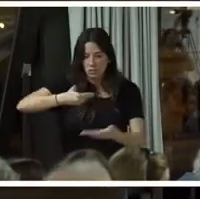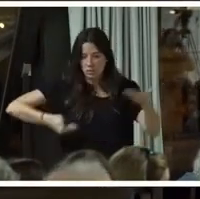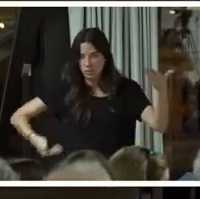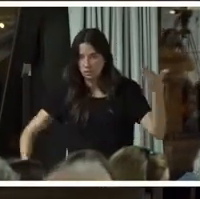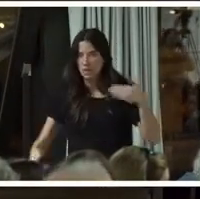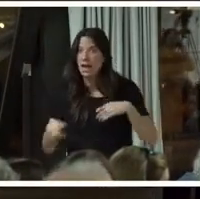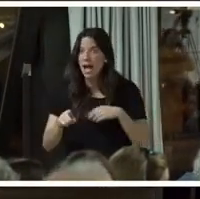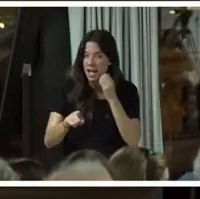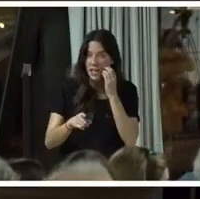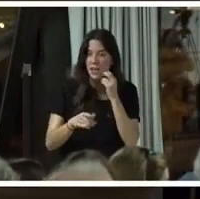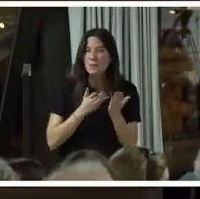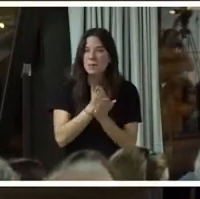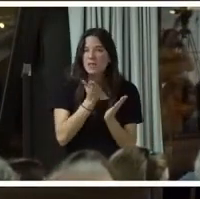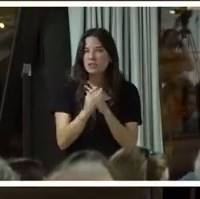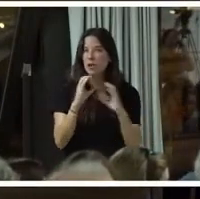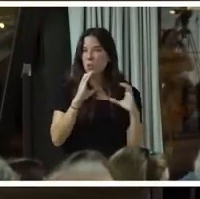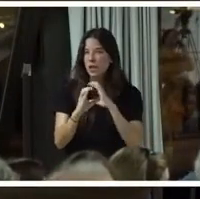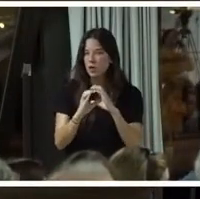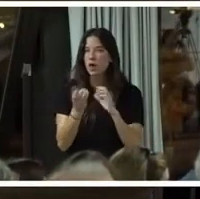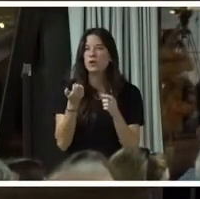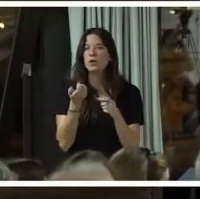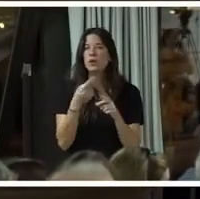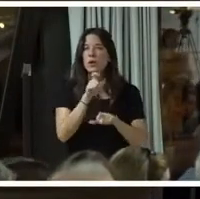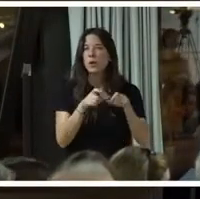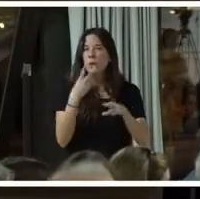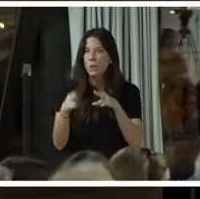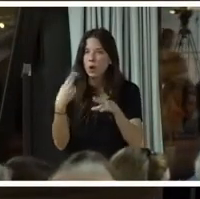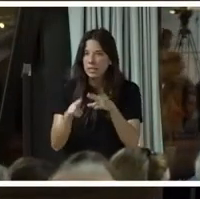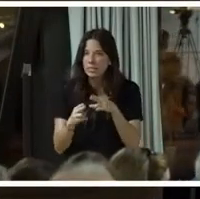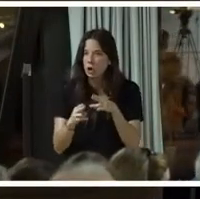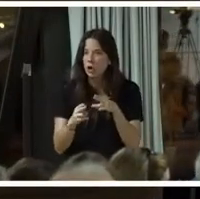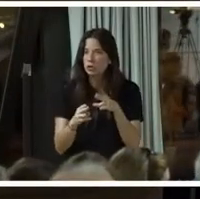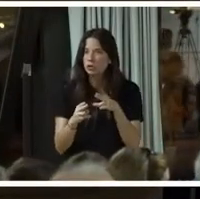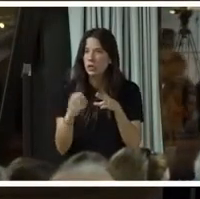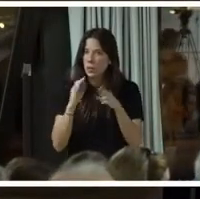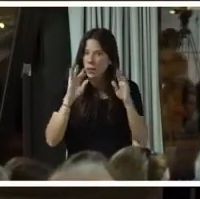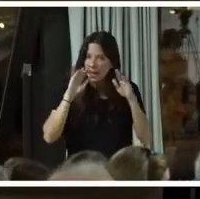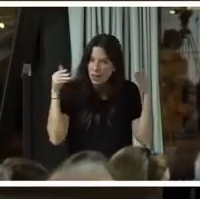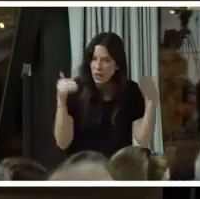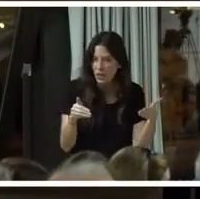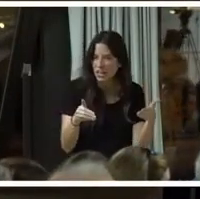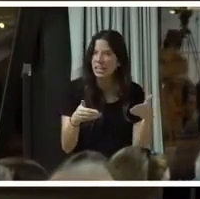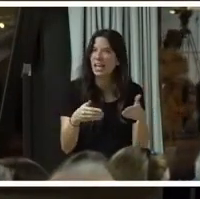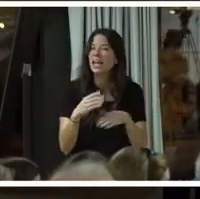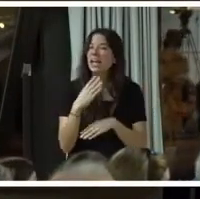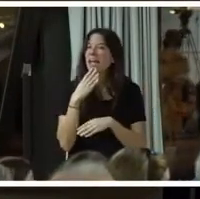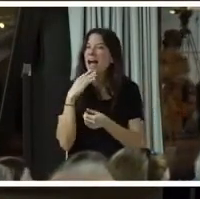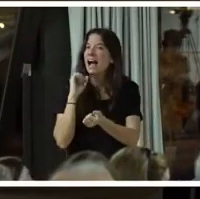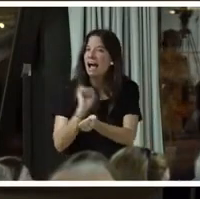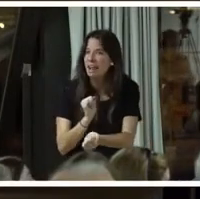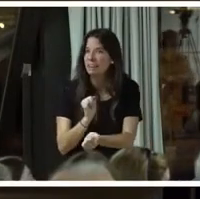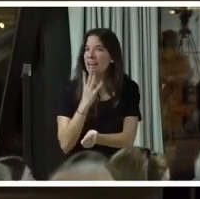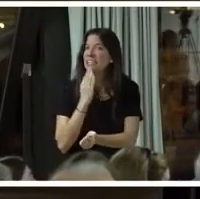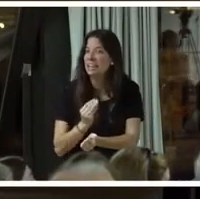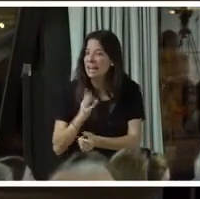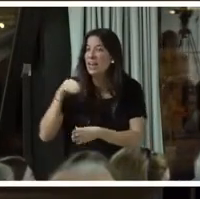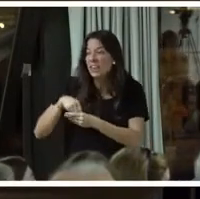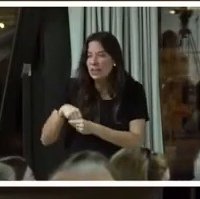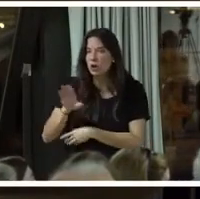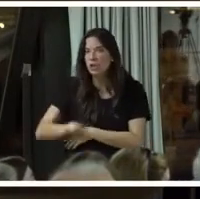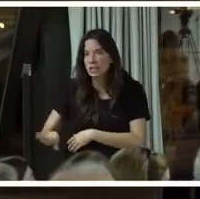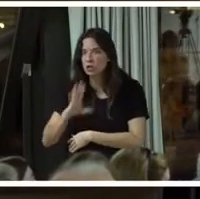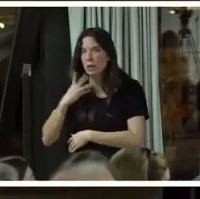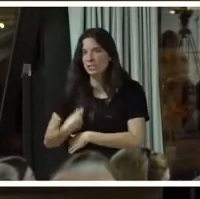allí donde los medios de comunicación los políticos en en cedir en que en las cárceles israelí hay niños